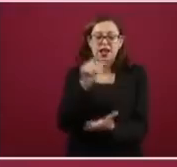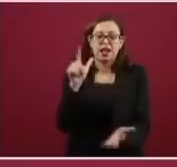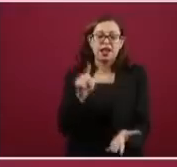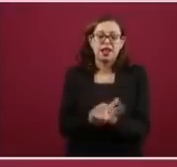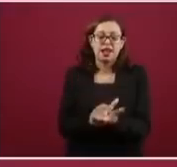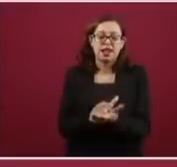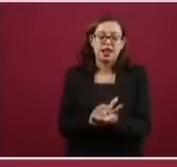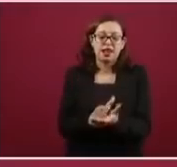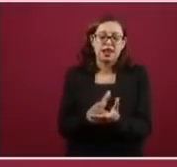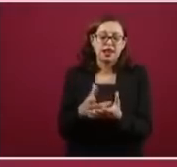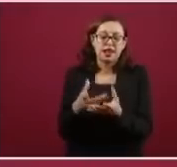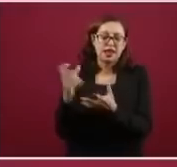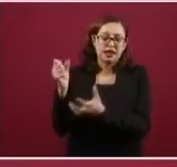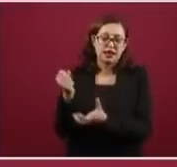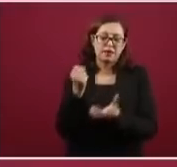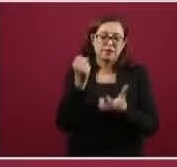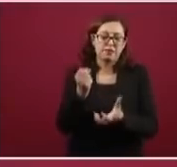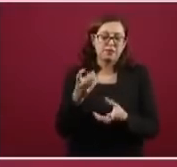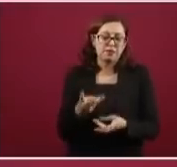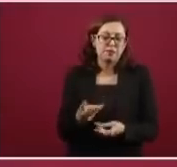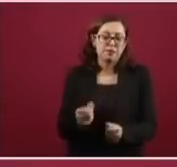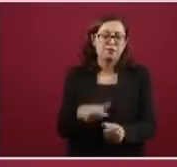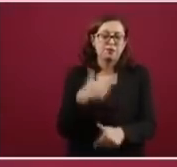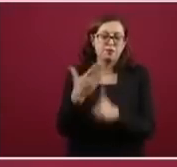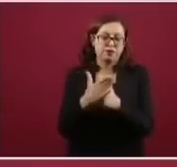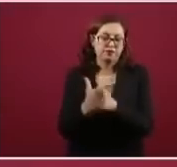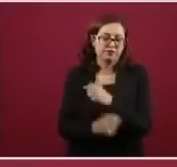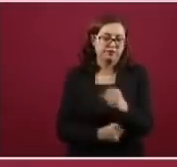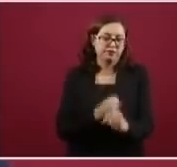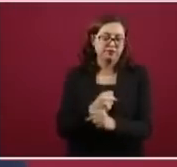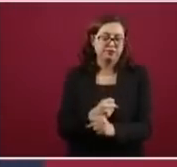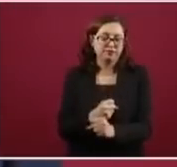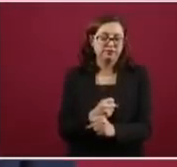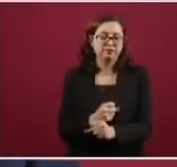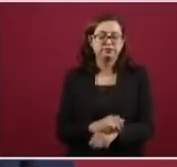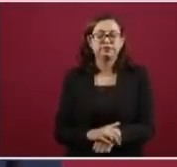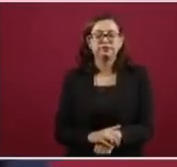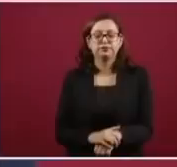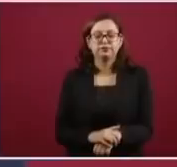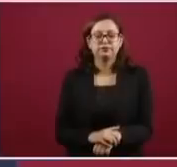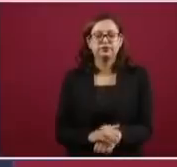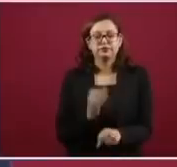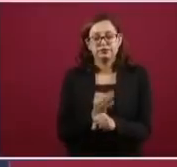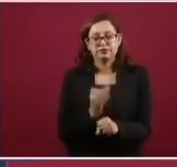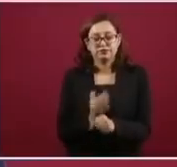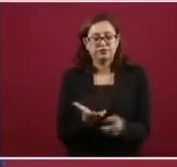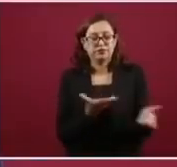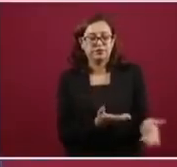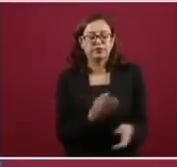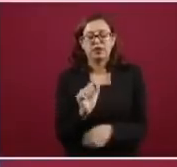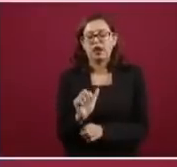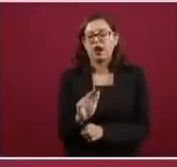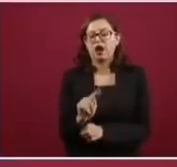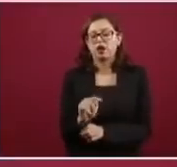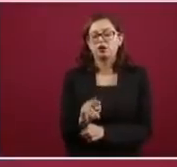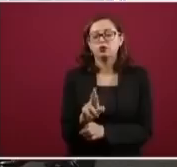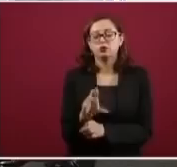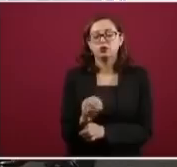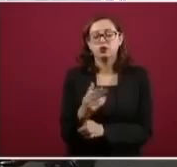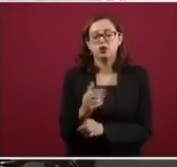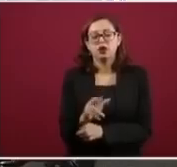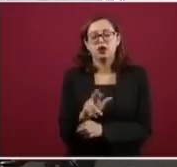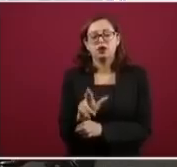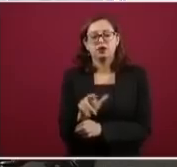presupuesto para el año próximo entonces arturo herrera secretario de hacienda va